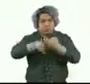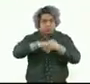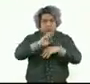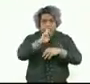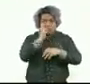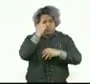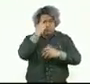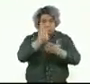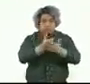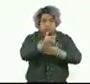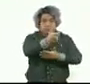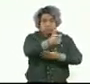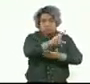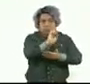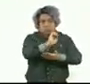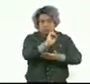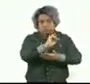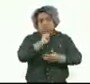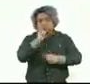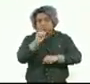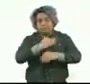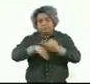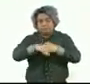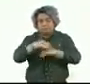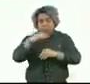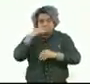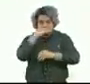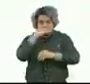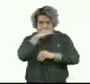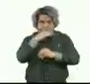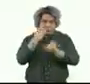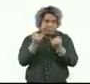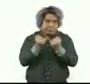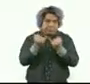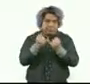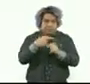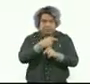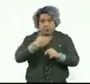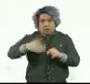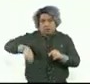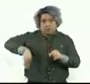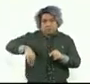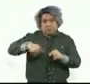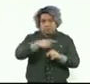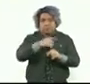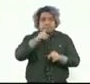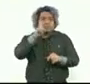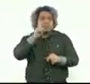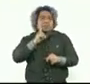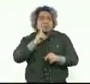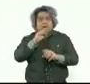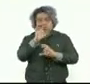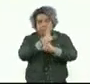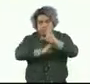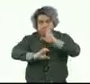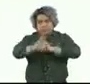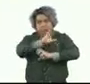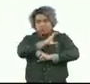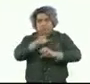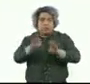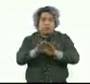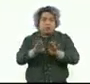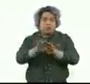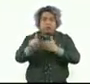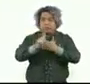gratuito y en la perspectiva, como ustedes saben, de lo que ha marcado la jefa de gobierno, de garantía del derecho a la salud y